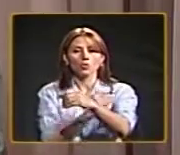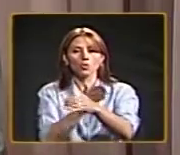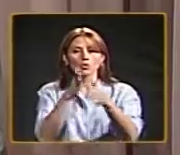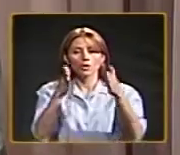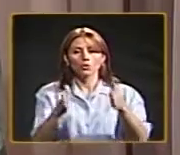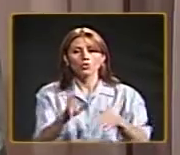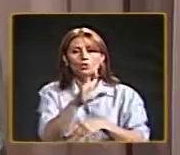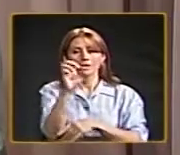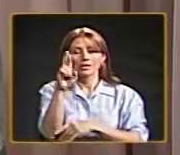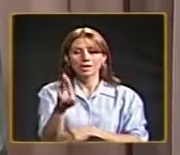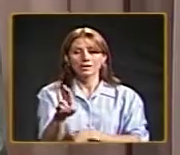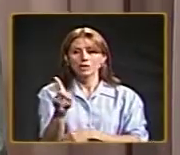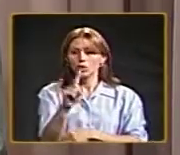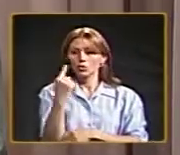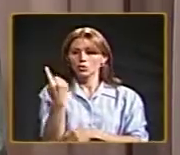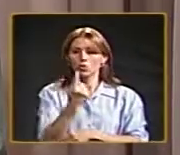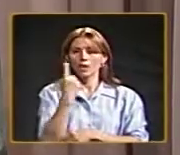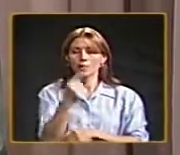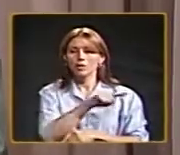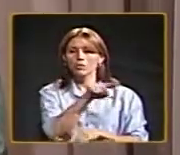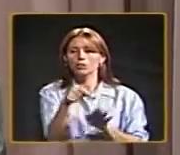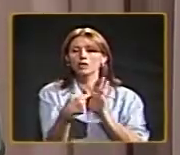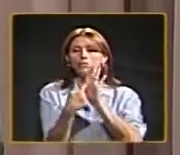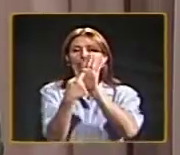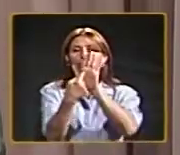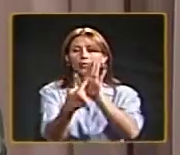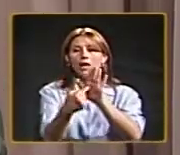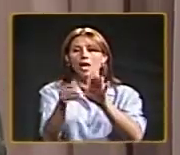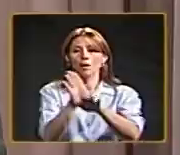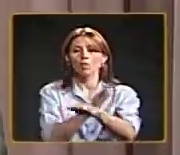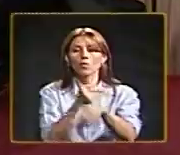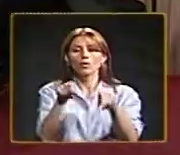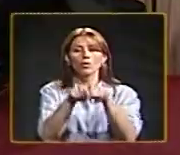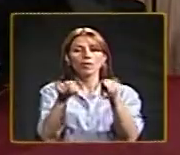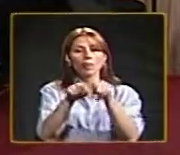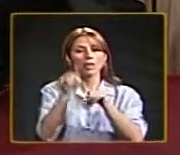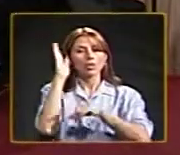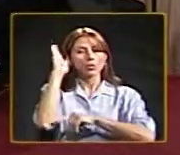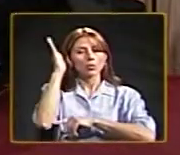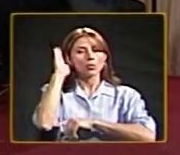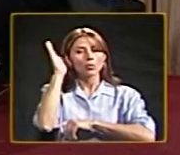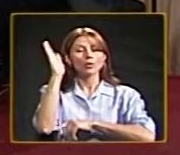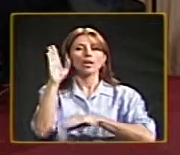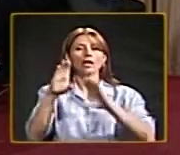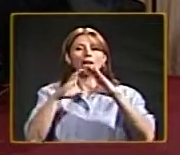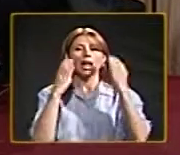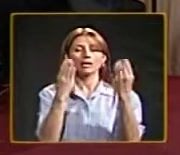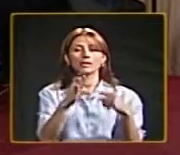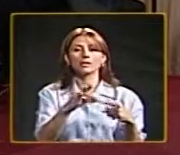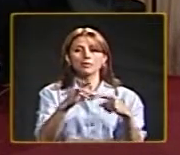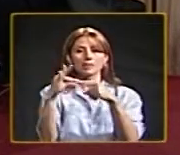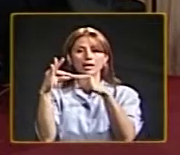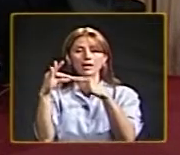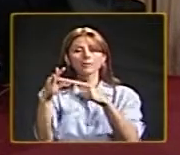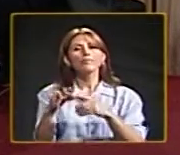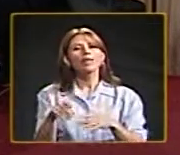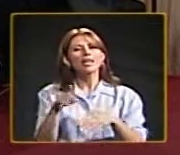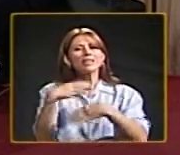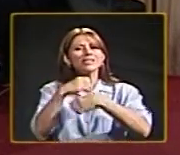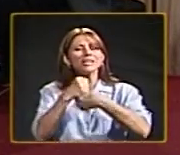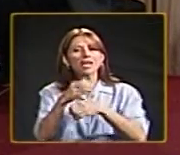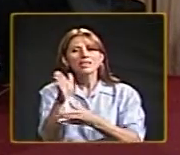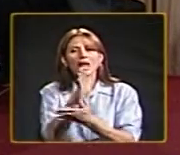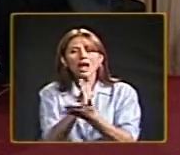no solamente es su presencia ante el público, sino clases maestras y demás. Luis, ¿se hace algún recuento documental, se